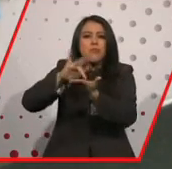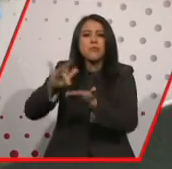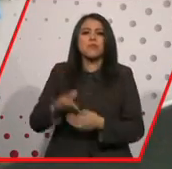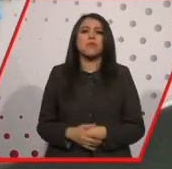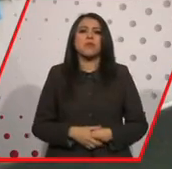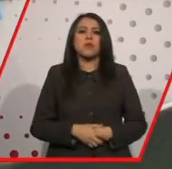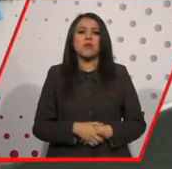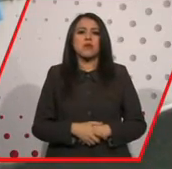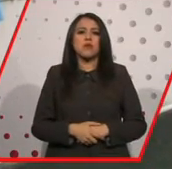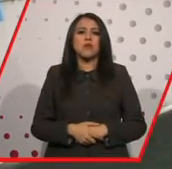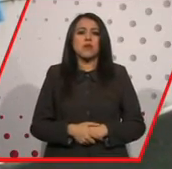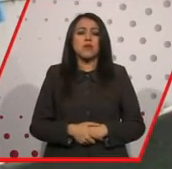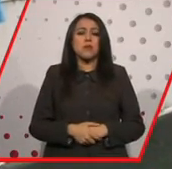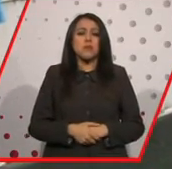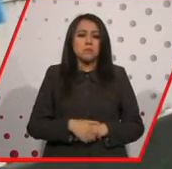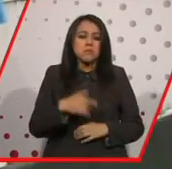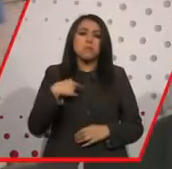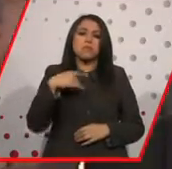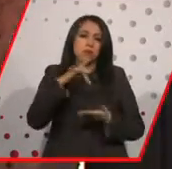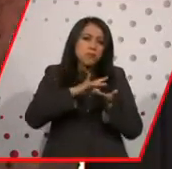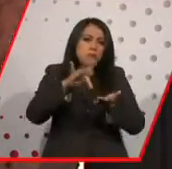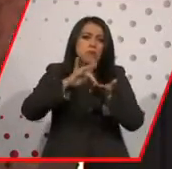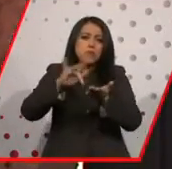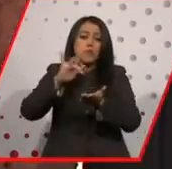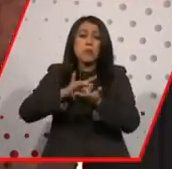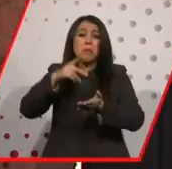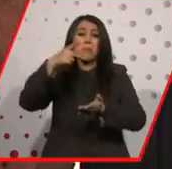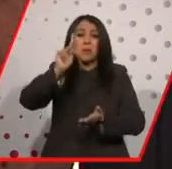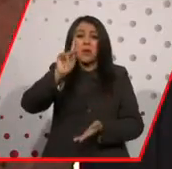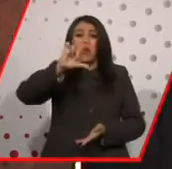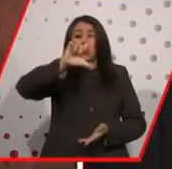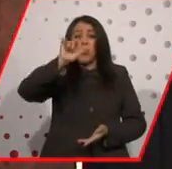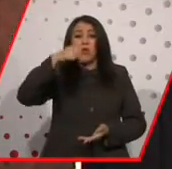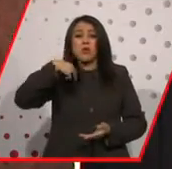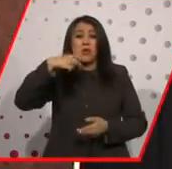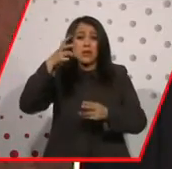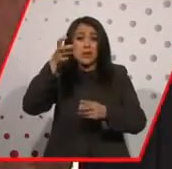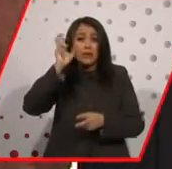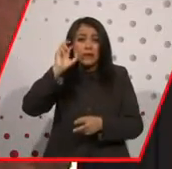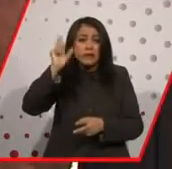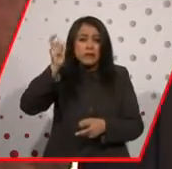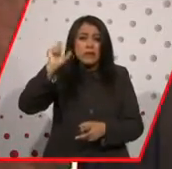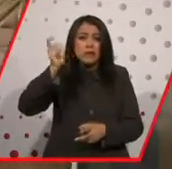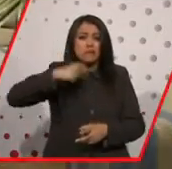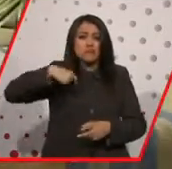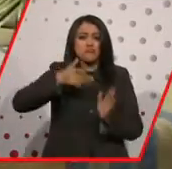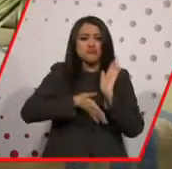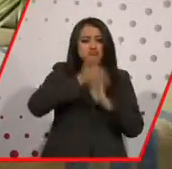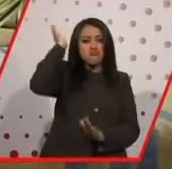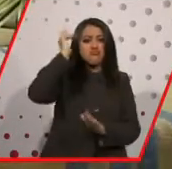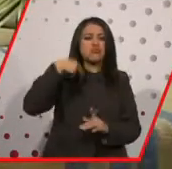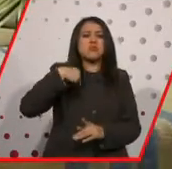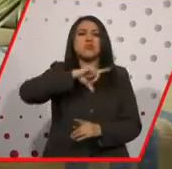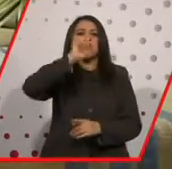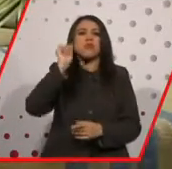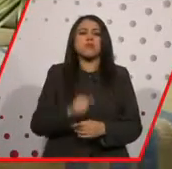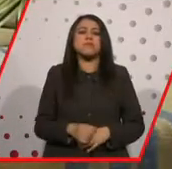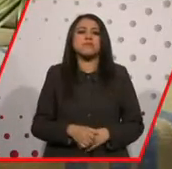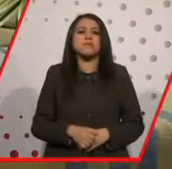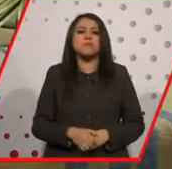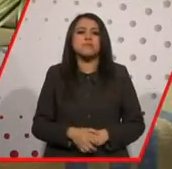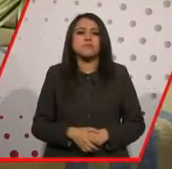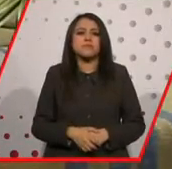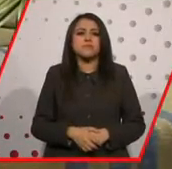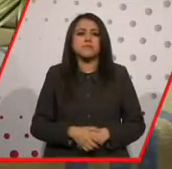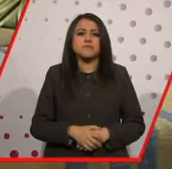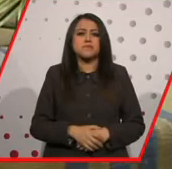diciendo que me iban a apoyar y todo eso. Pero en cuanto se liberó el vehículo, la historia cambió. Me habla su abogado y me ofrece